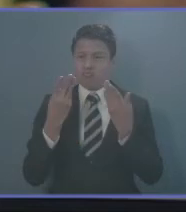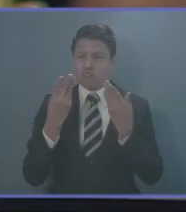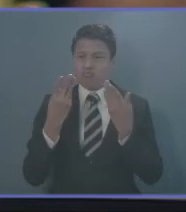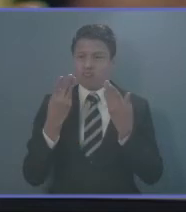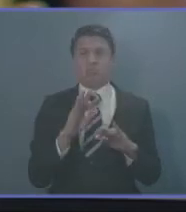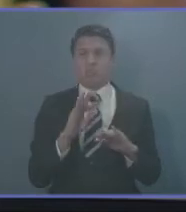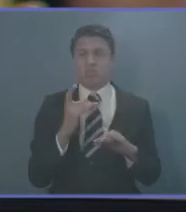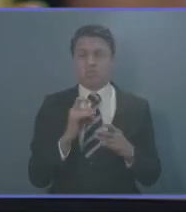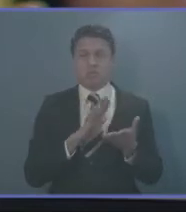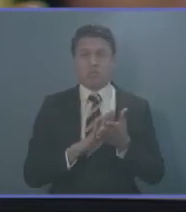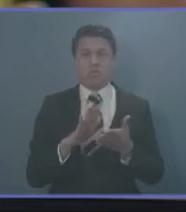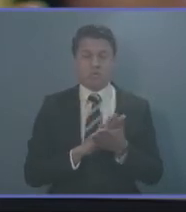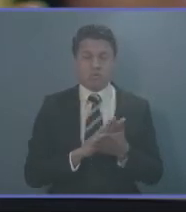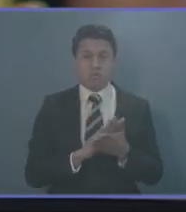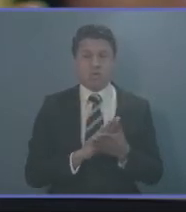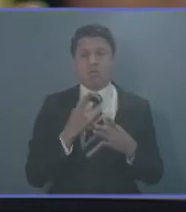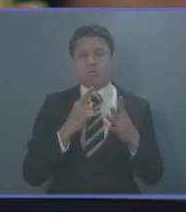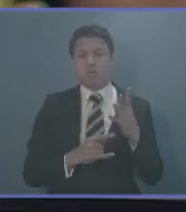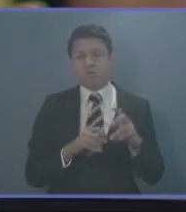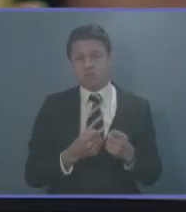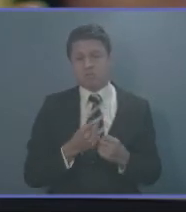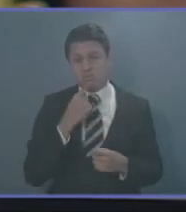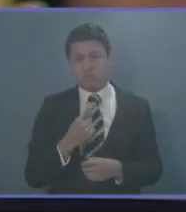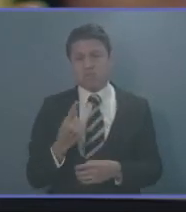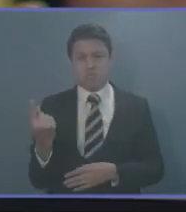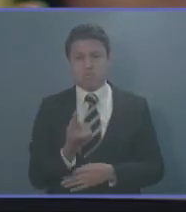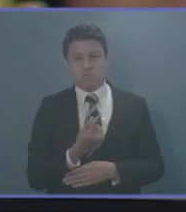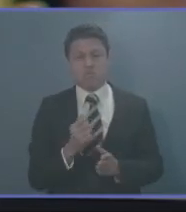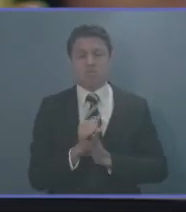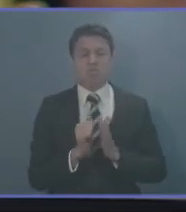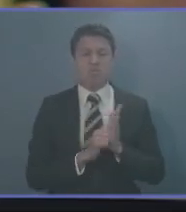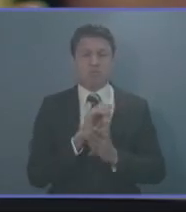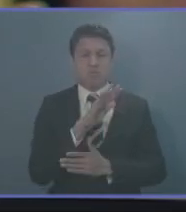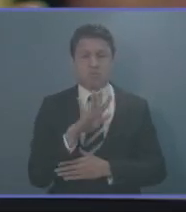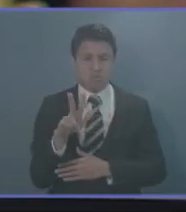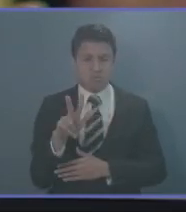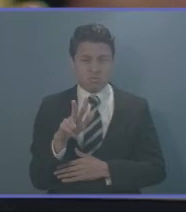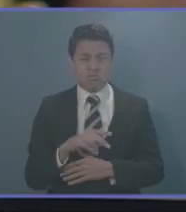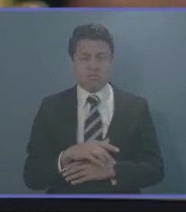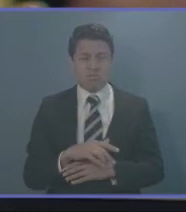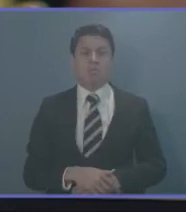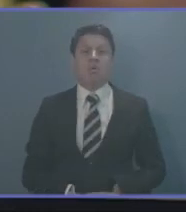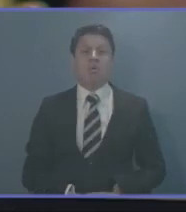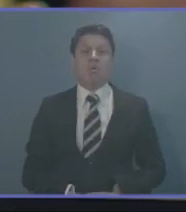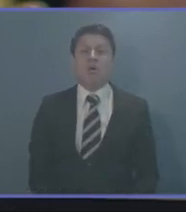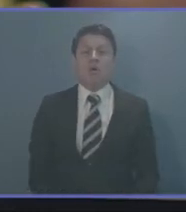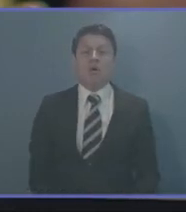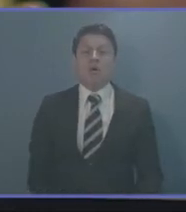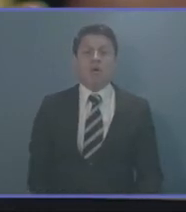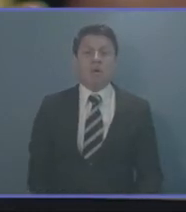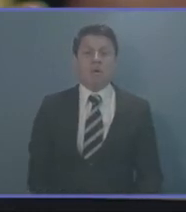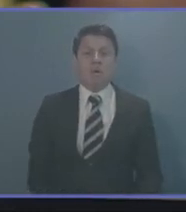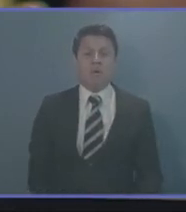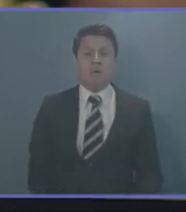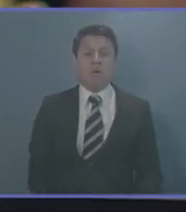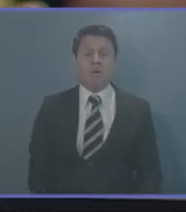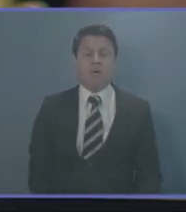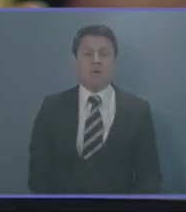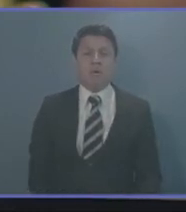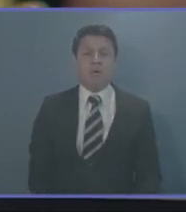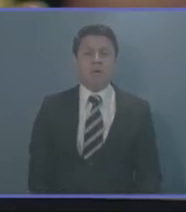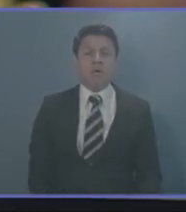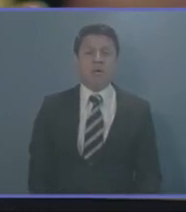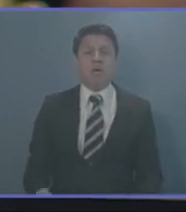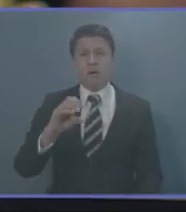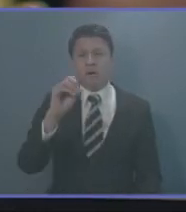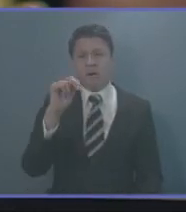pagar y sus sanciones correspondientes. Artículo 43. Configuran contravenciones a la